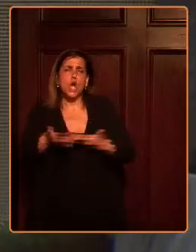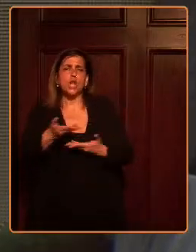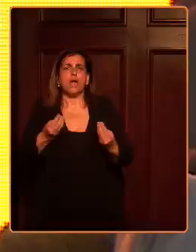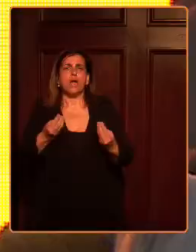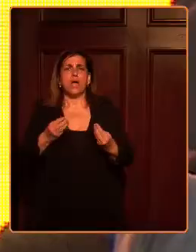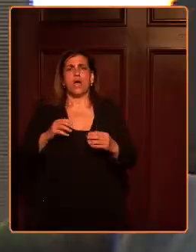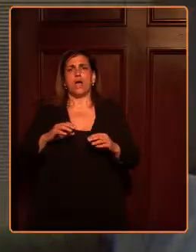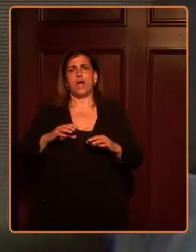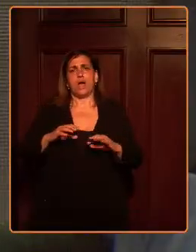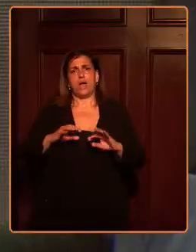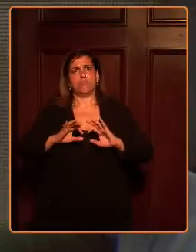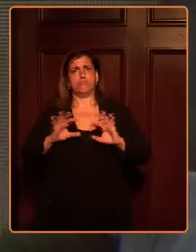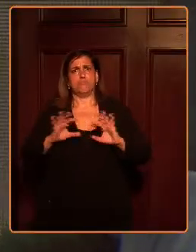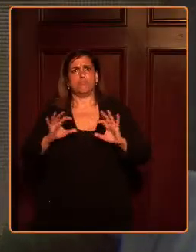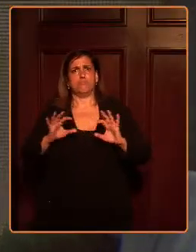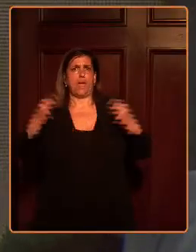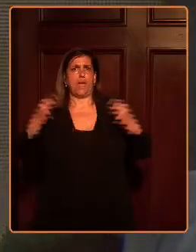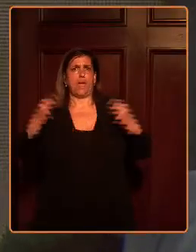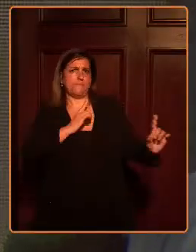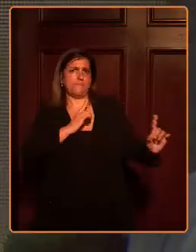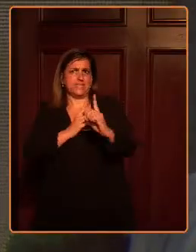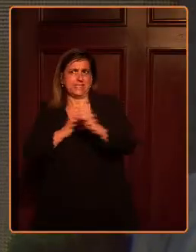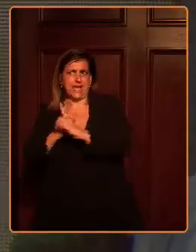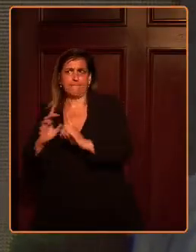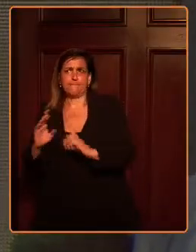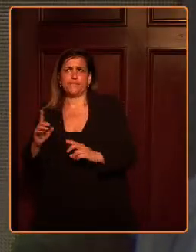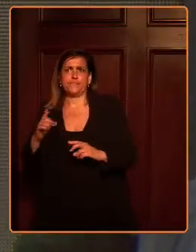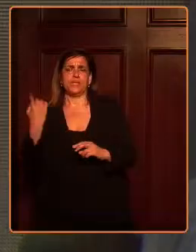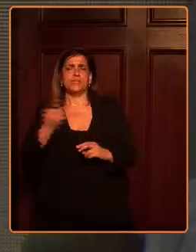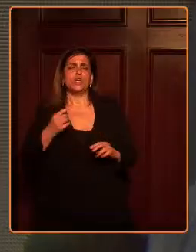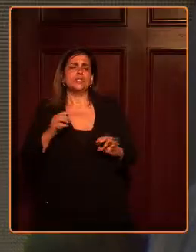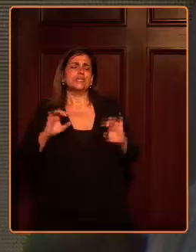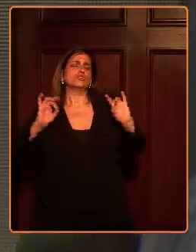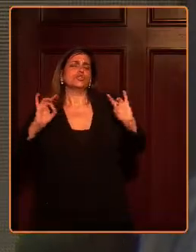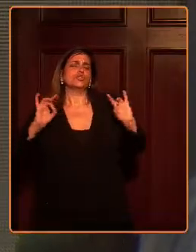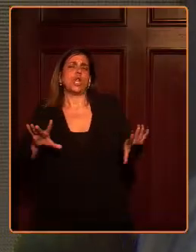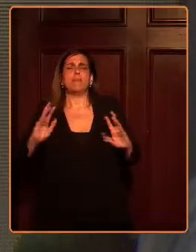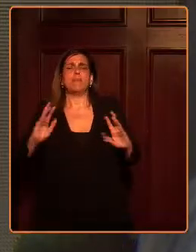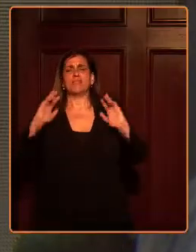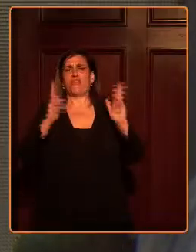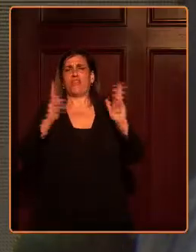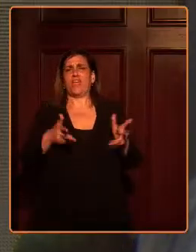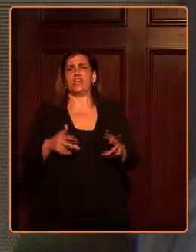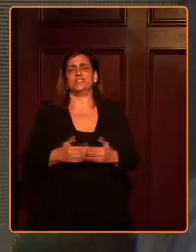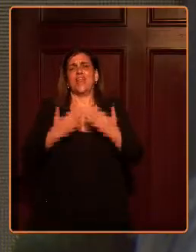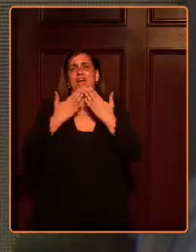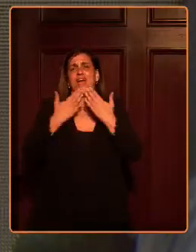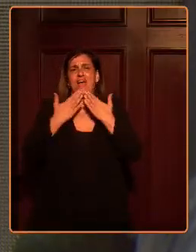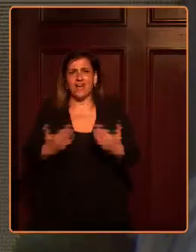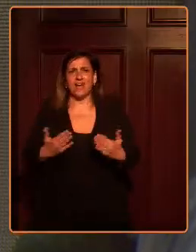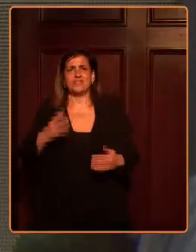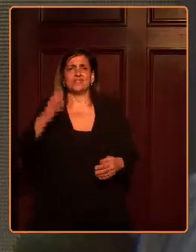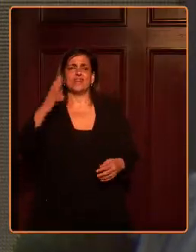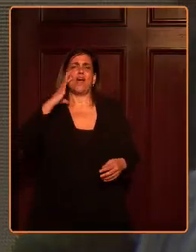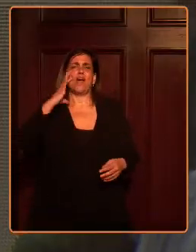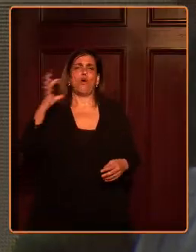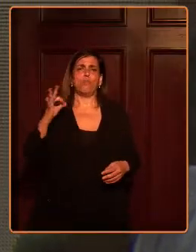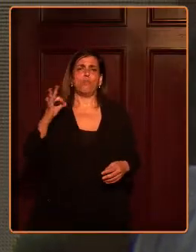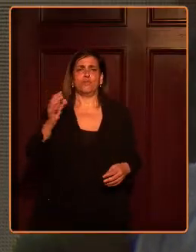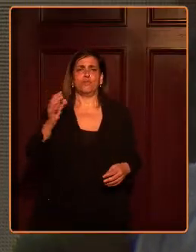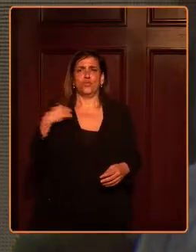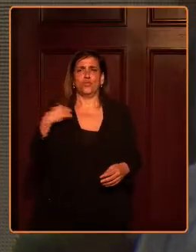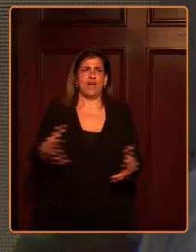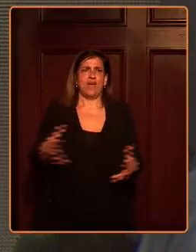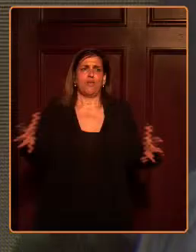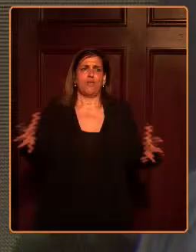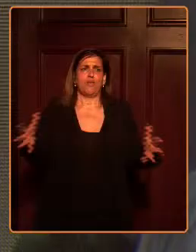la implementación particular en el sistema. Así que simplemente agradecerles la posibilidad de estar con ustedes